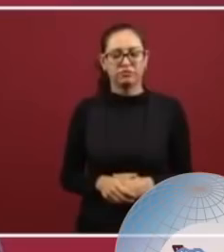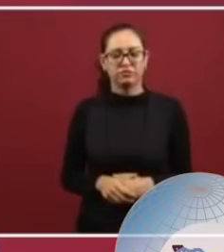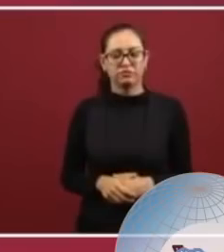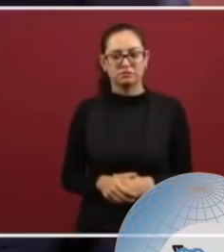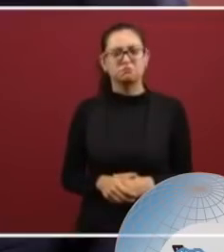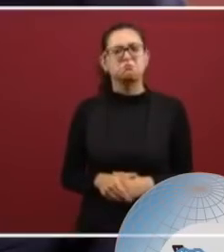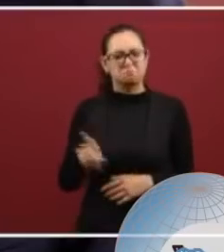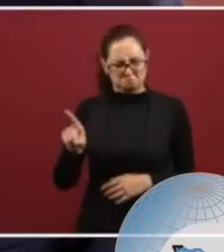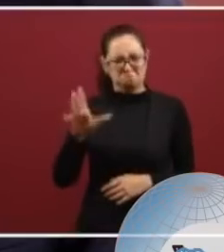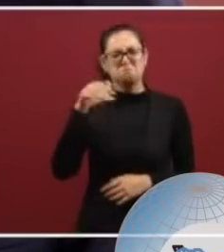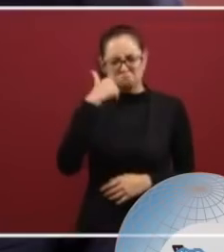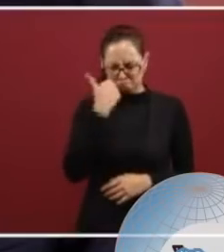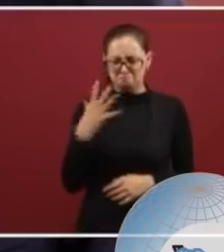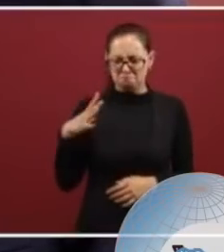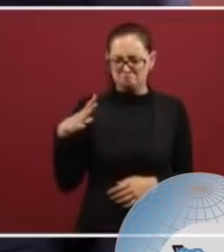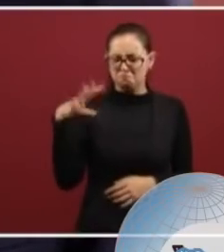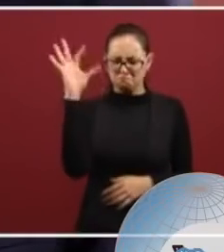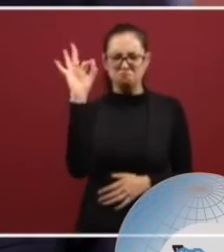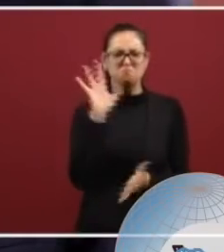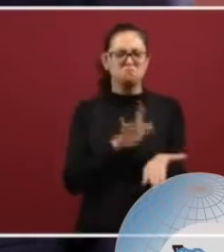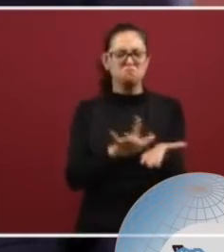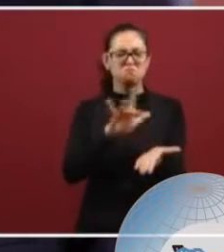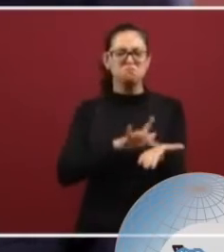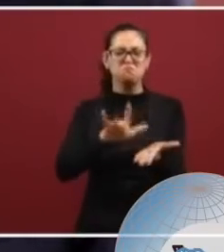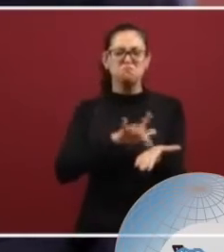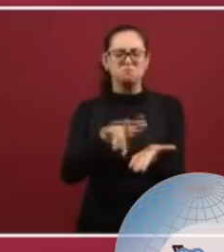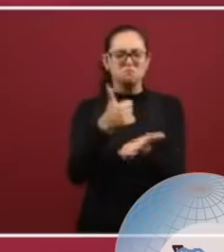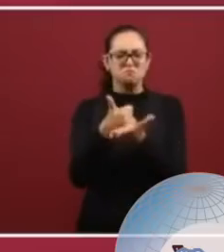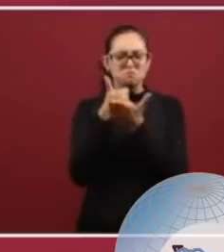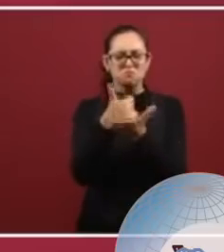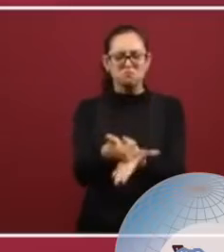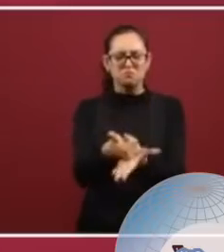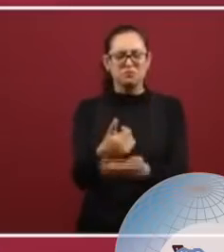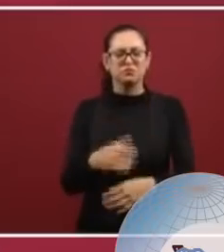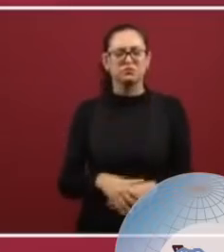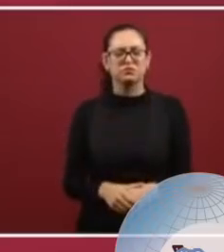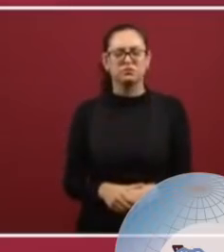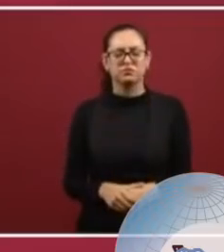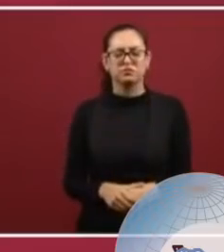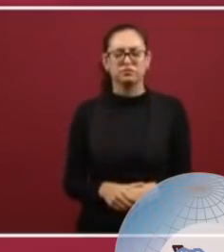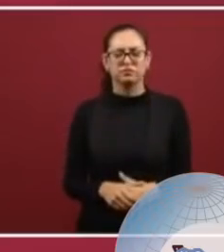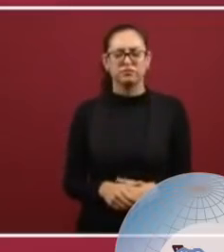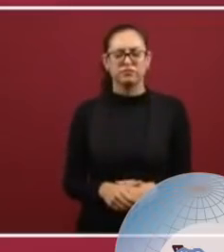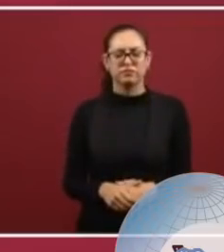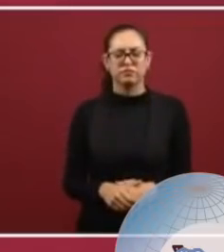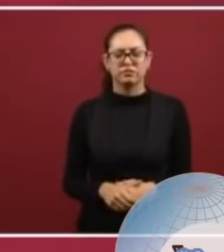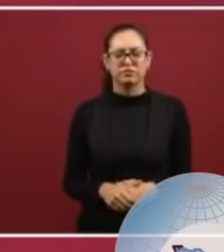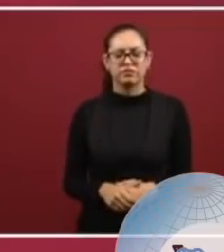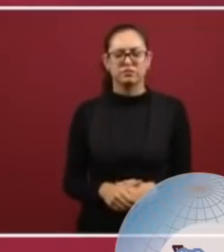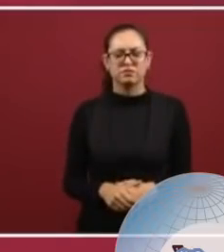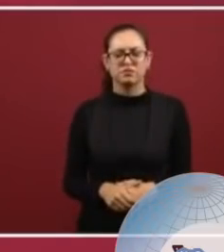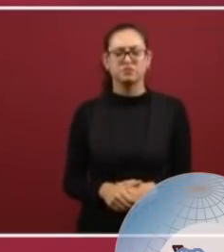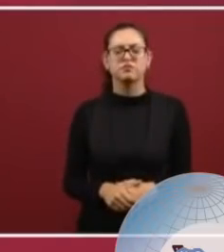está dispuesto a ayudar. Van a enviar a